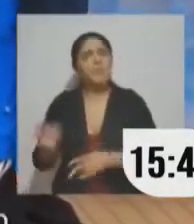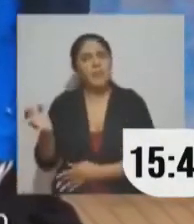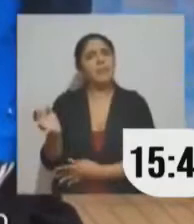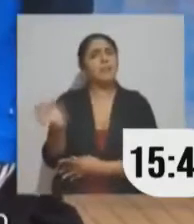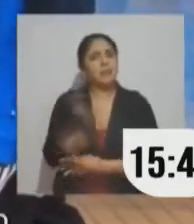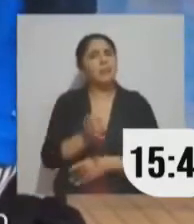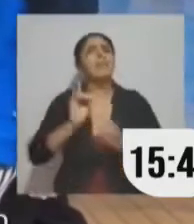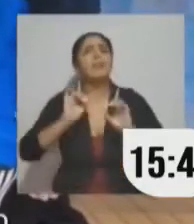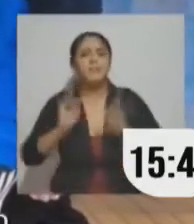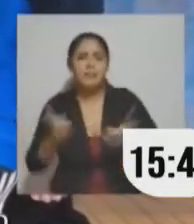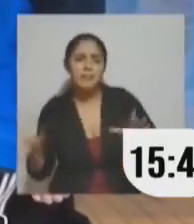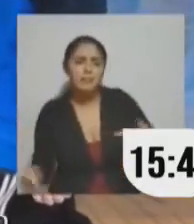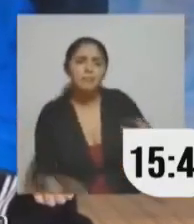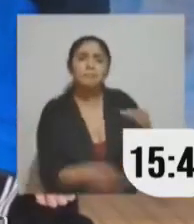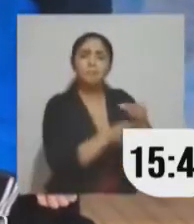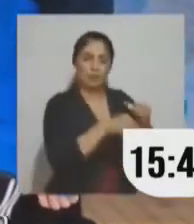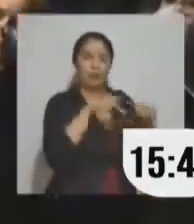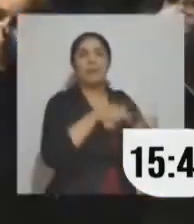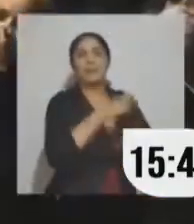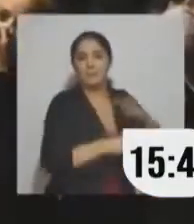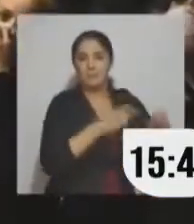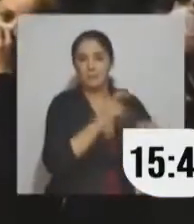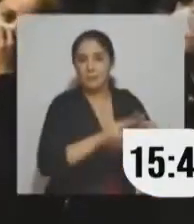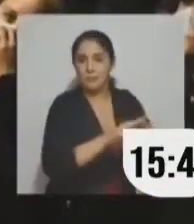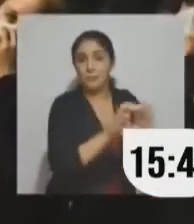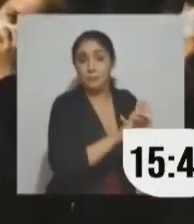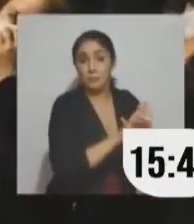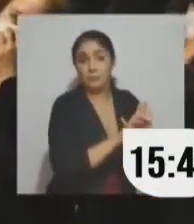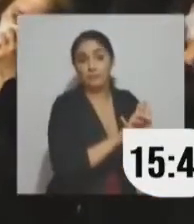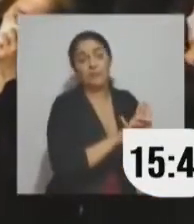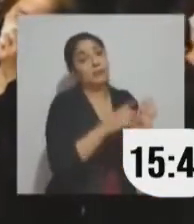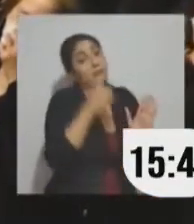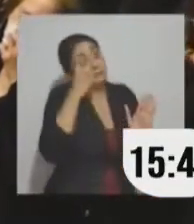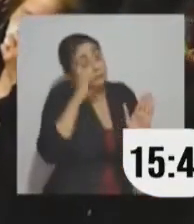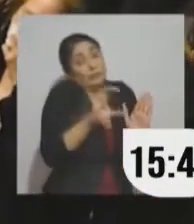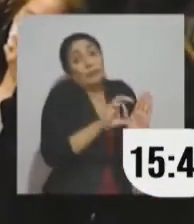es como ya calladito, calladito. ¿En qué momento hacemos también este cambio?